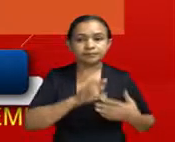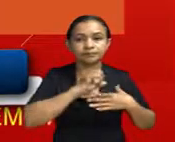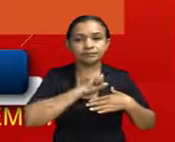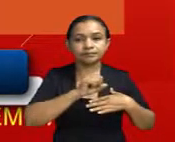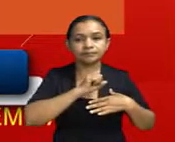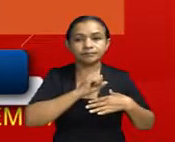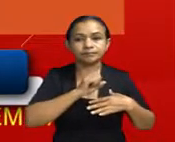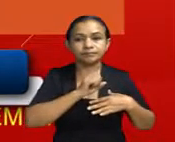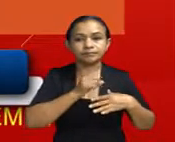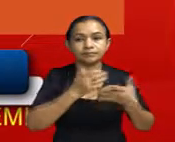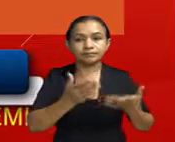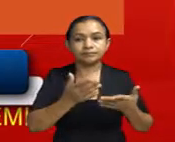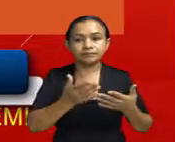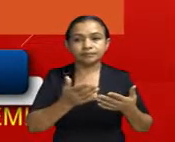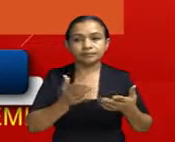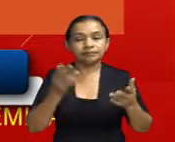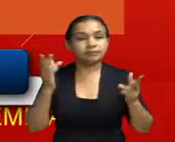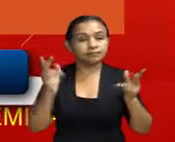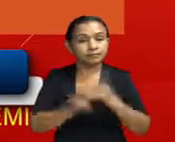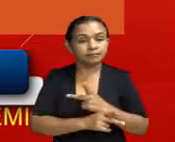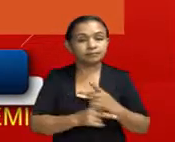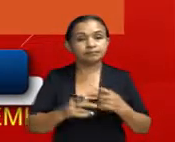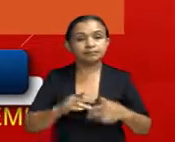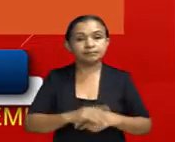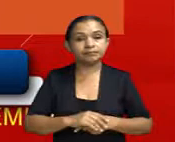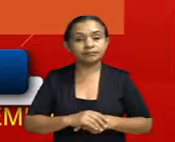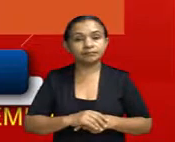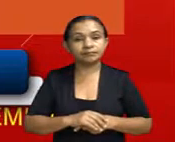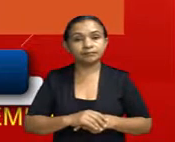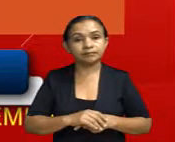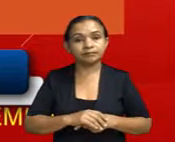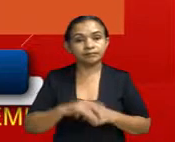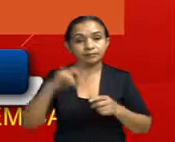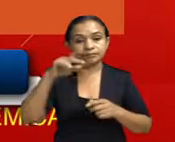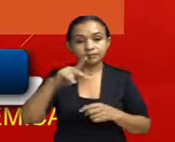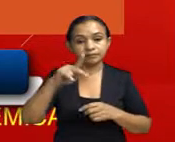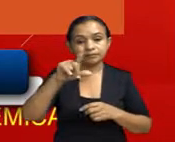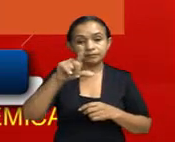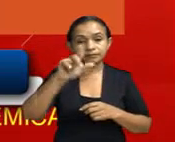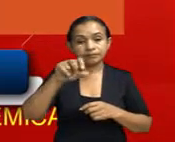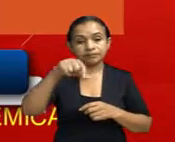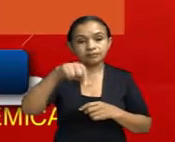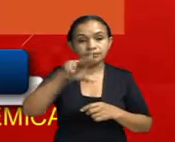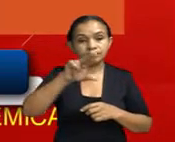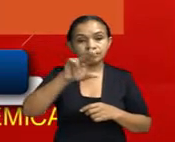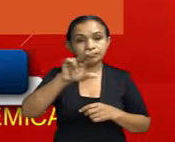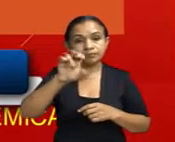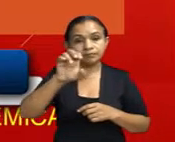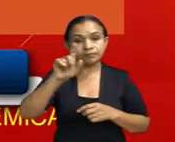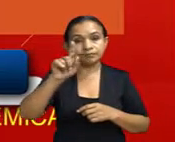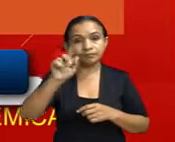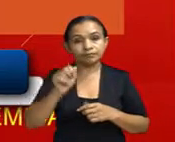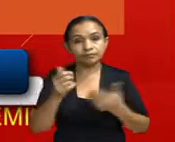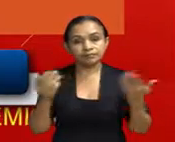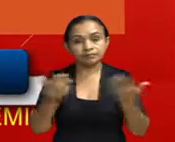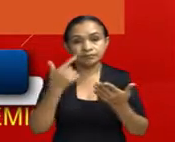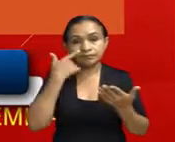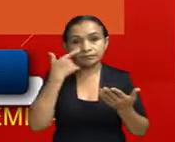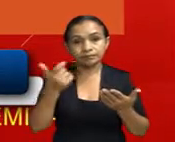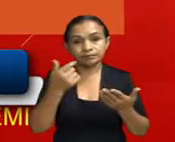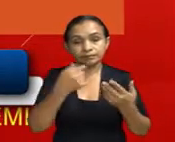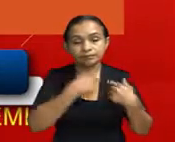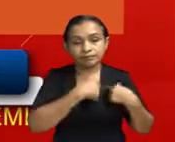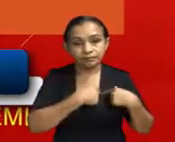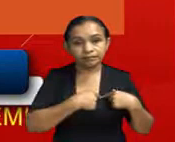agudo de miocardio, que es una condición grave. La producción excesiva de plaquetas, por ejemplo, la plaqueta es conocida como la es la que